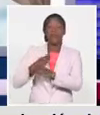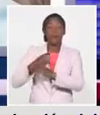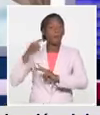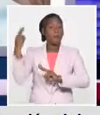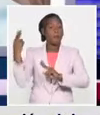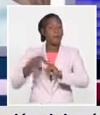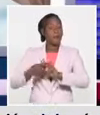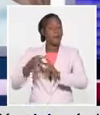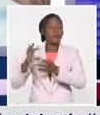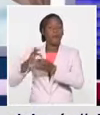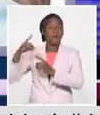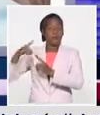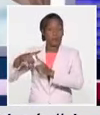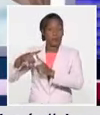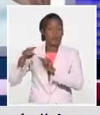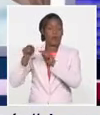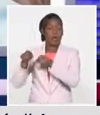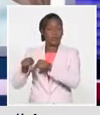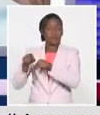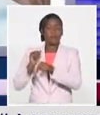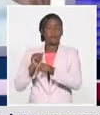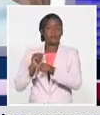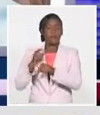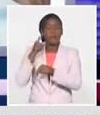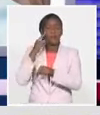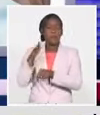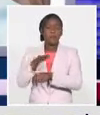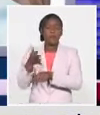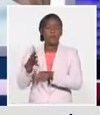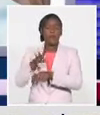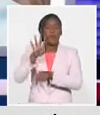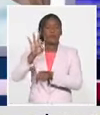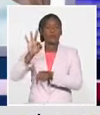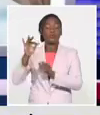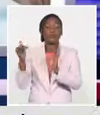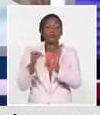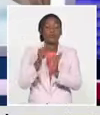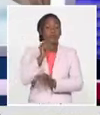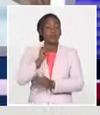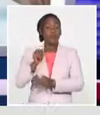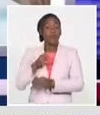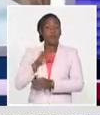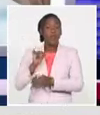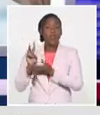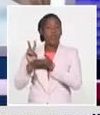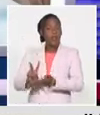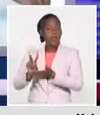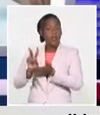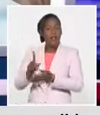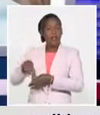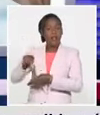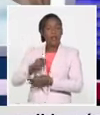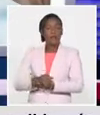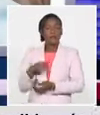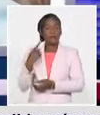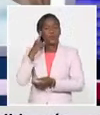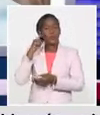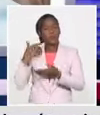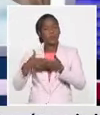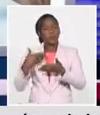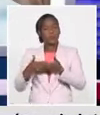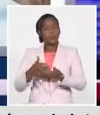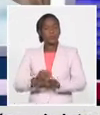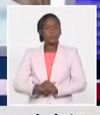a incluir 48.000 voluntarios. Esos 48.000 voluntarios, como ya se conoce, el sábado fueron incluidos